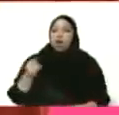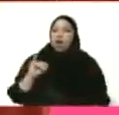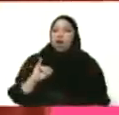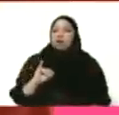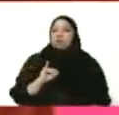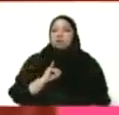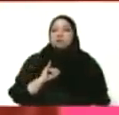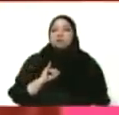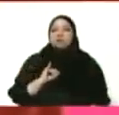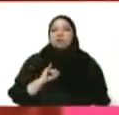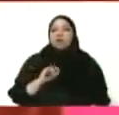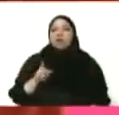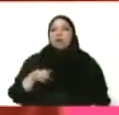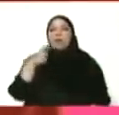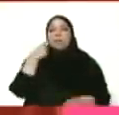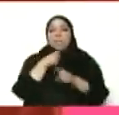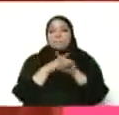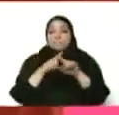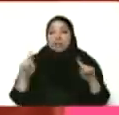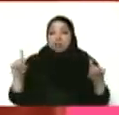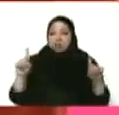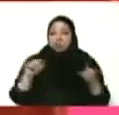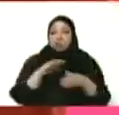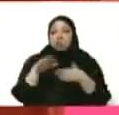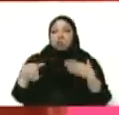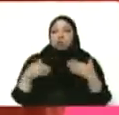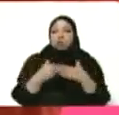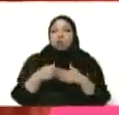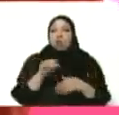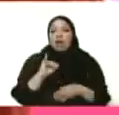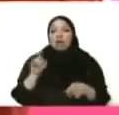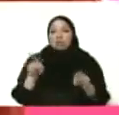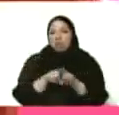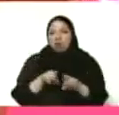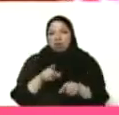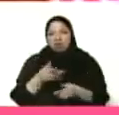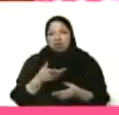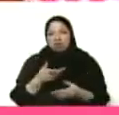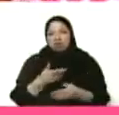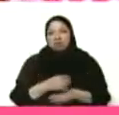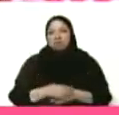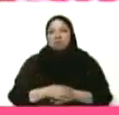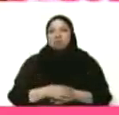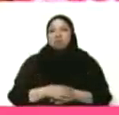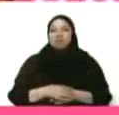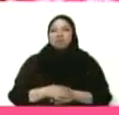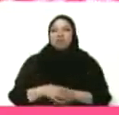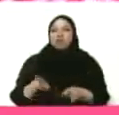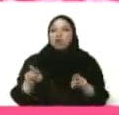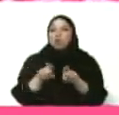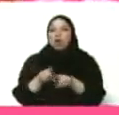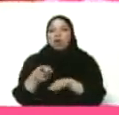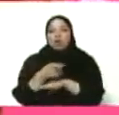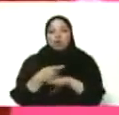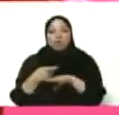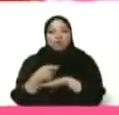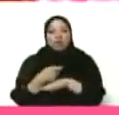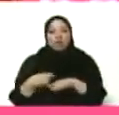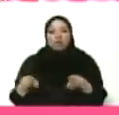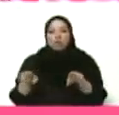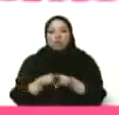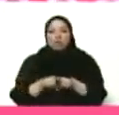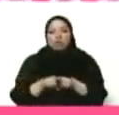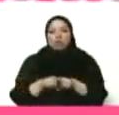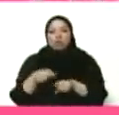es que todos y todas lo tengan. Igual sucede con los gobernadores. Yo fui gobernador y yo cuando tiende